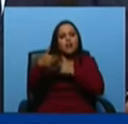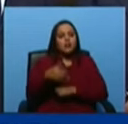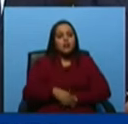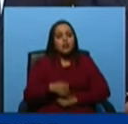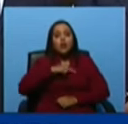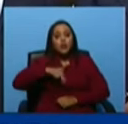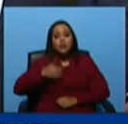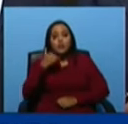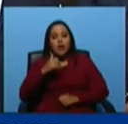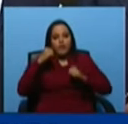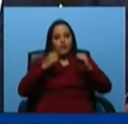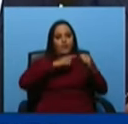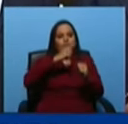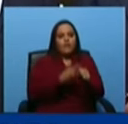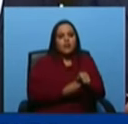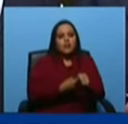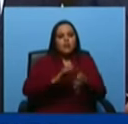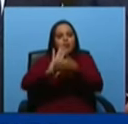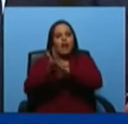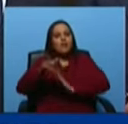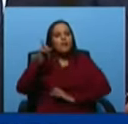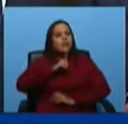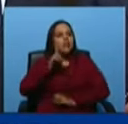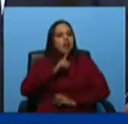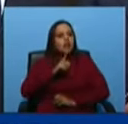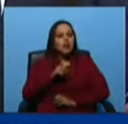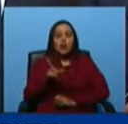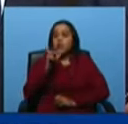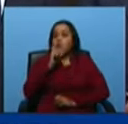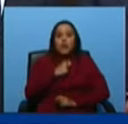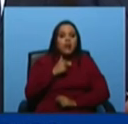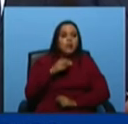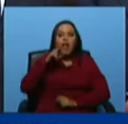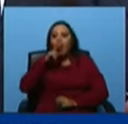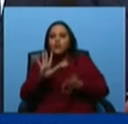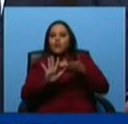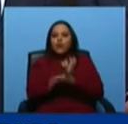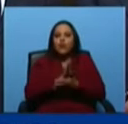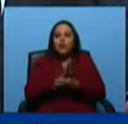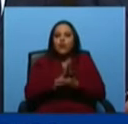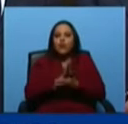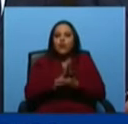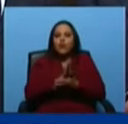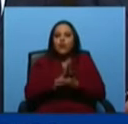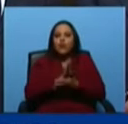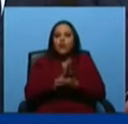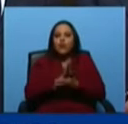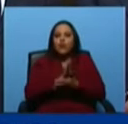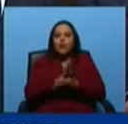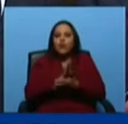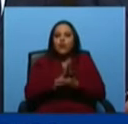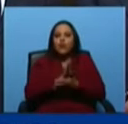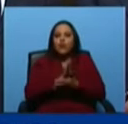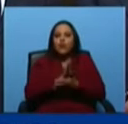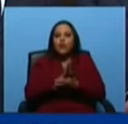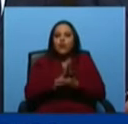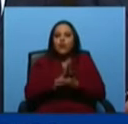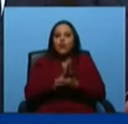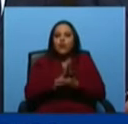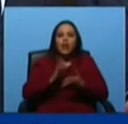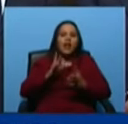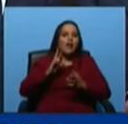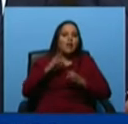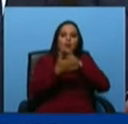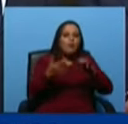nosotros tenemos el poder para vencer la mentira Así que no practico la diplomacia micrófono respeto profundamente respeto yo no hago